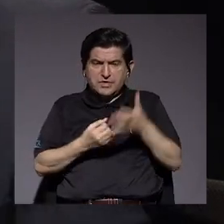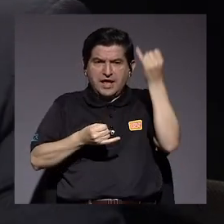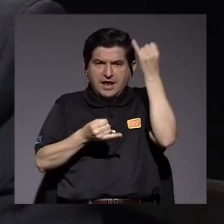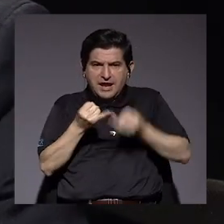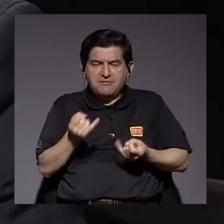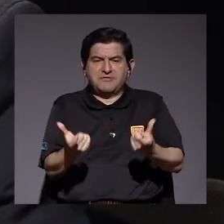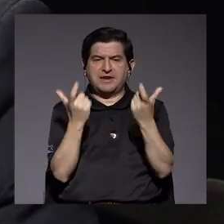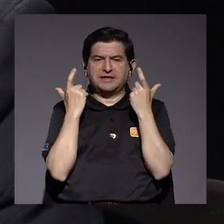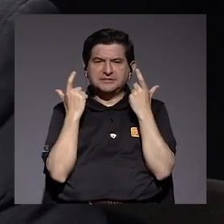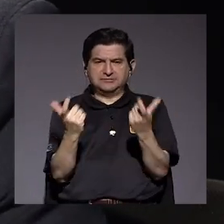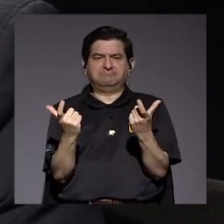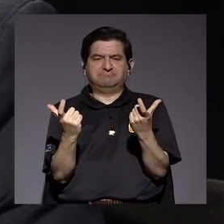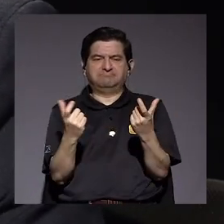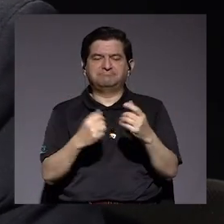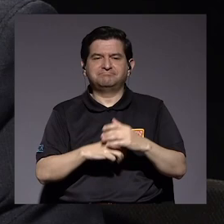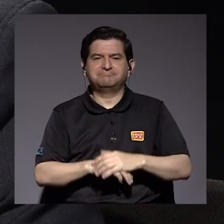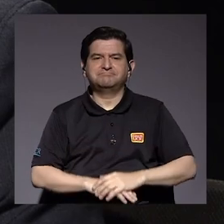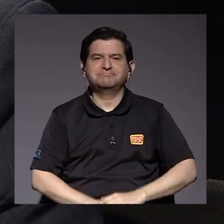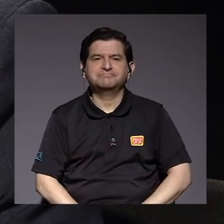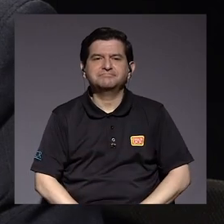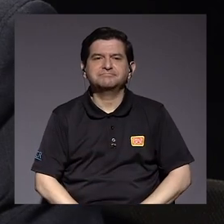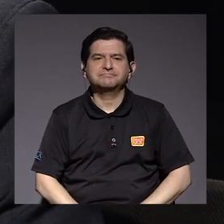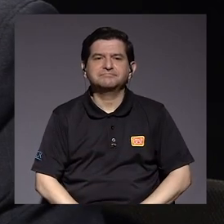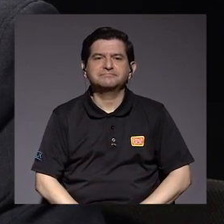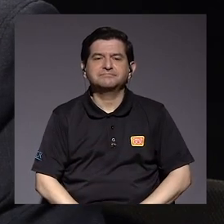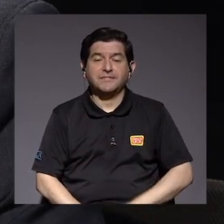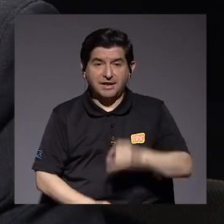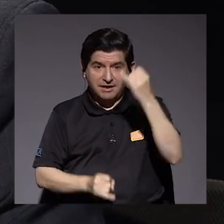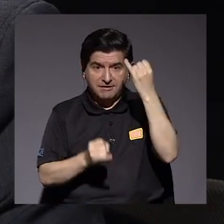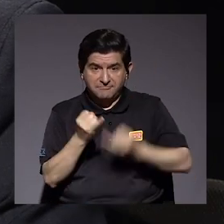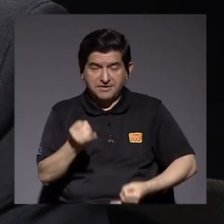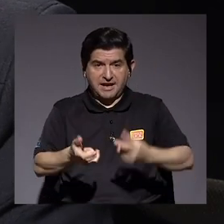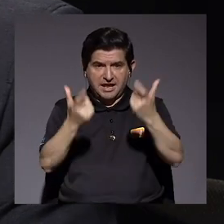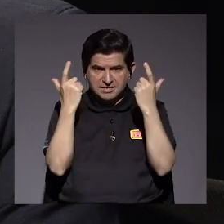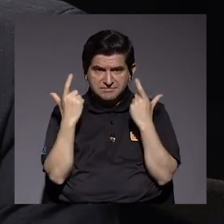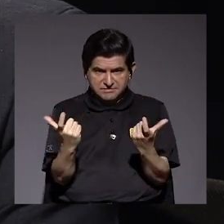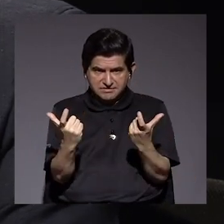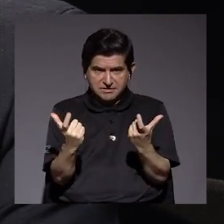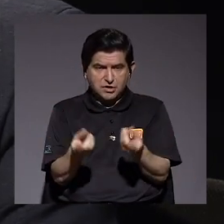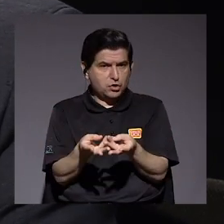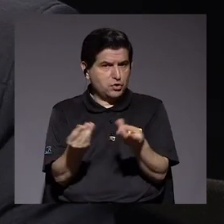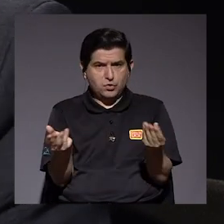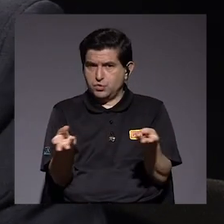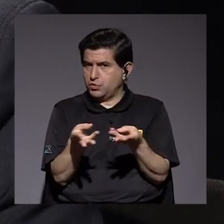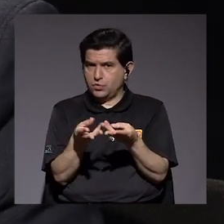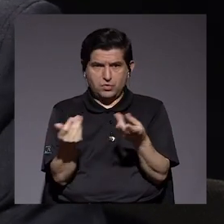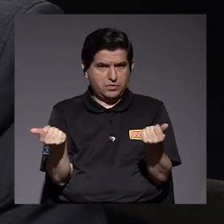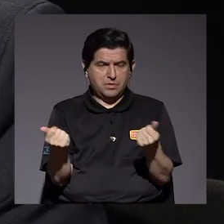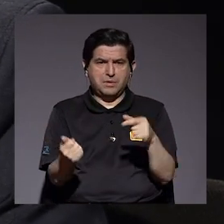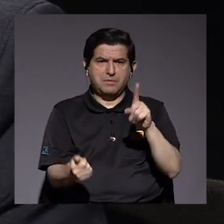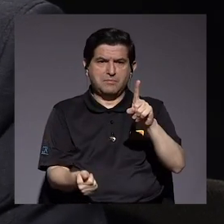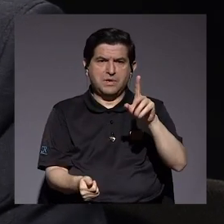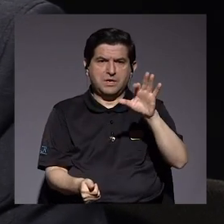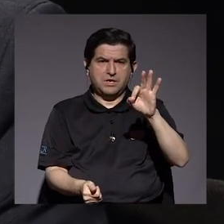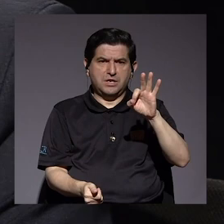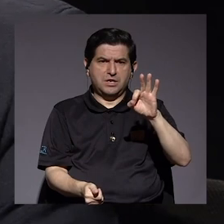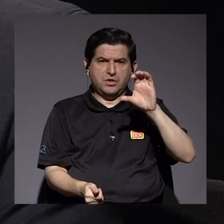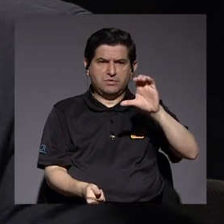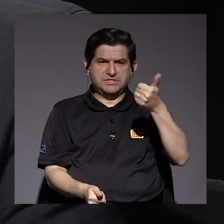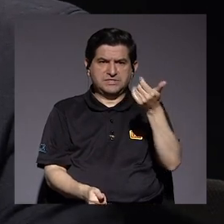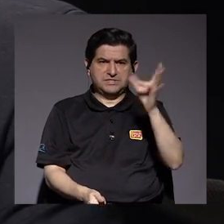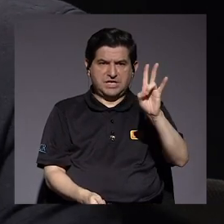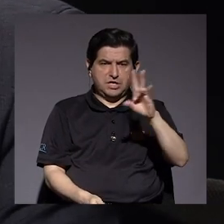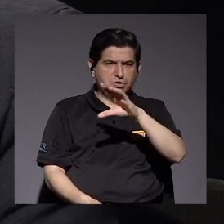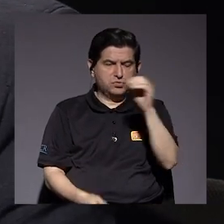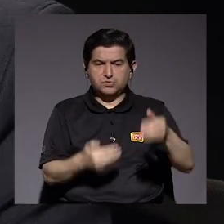del capitalismo el final del capitalismo no se produjo en 1917 no